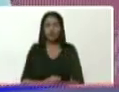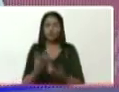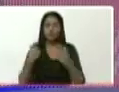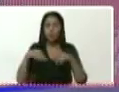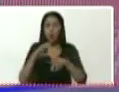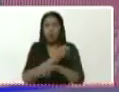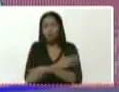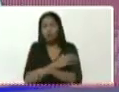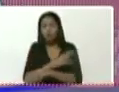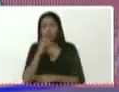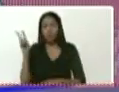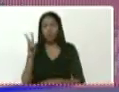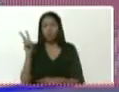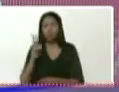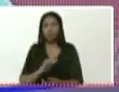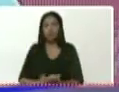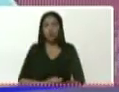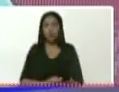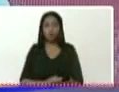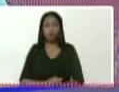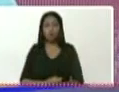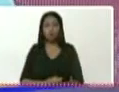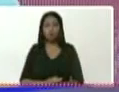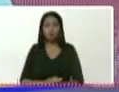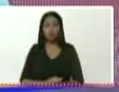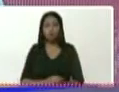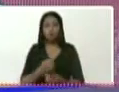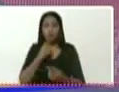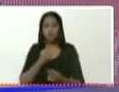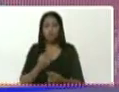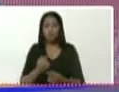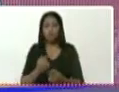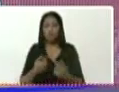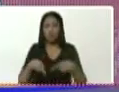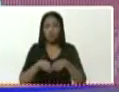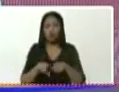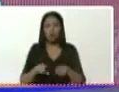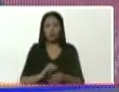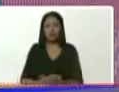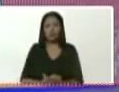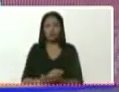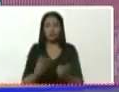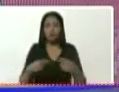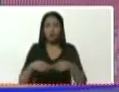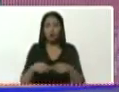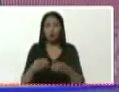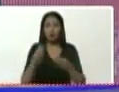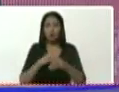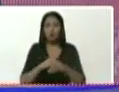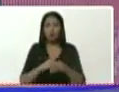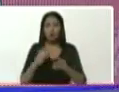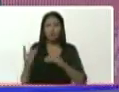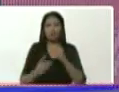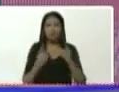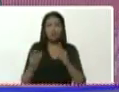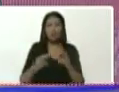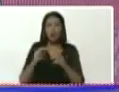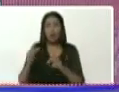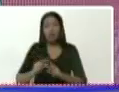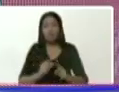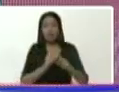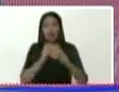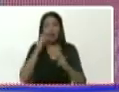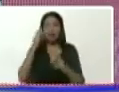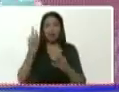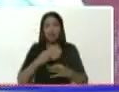venezolanas. Y bueno, muy bien, le dije, estoy totalmente de acuerdo, vamos a hacerlo, creo en el diálogo, creo en la palabra, creo